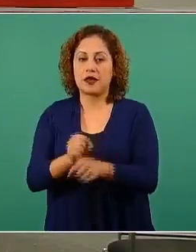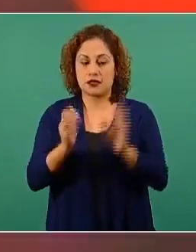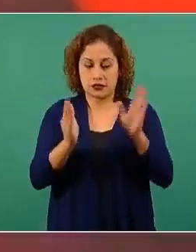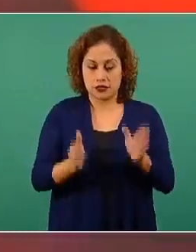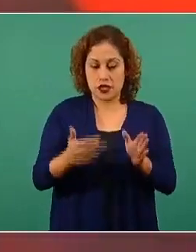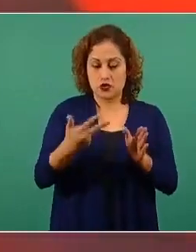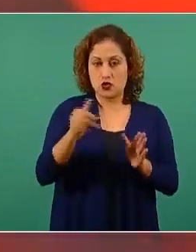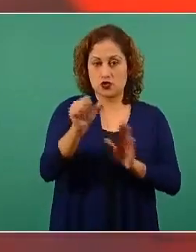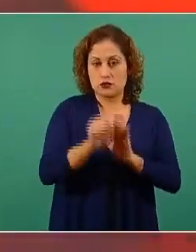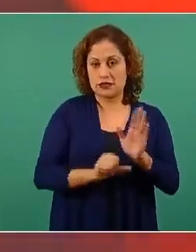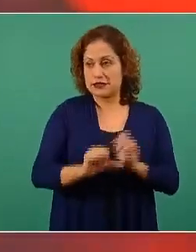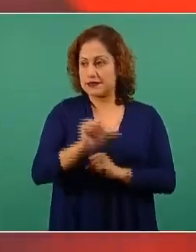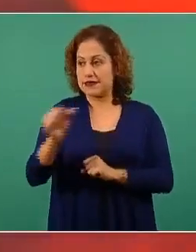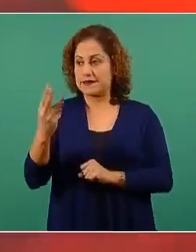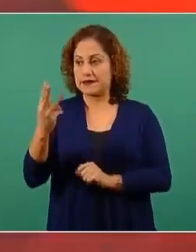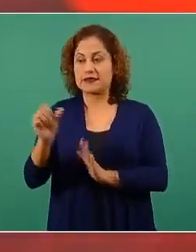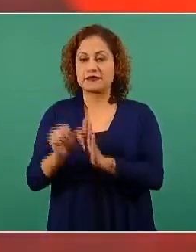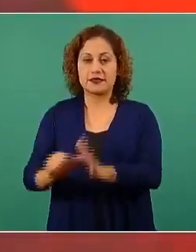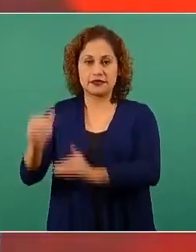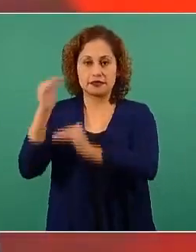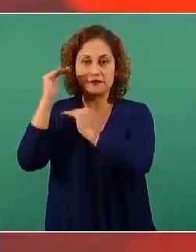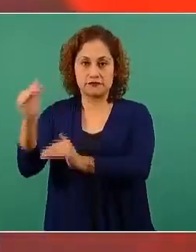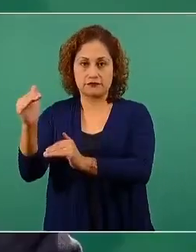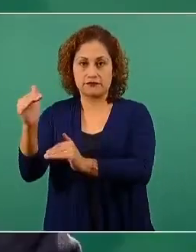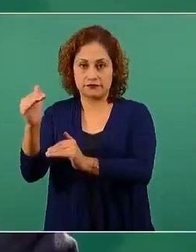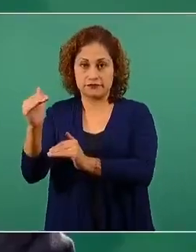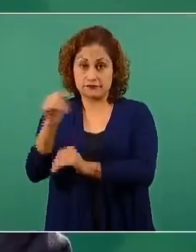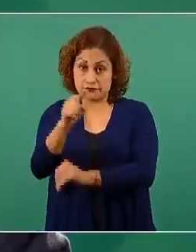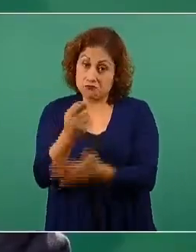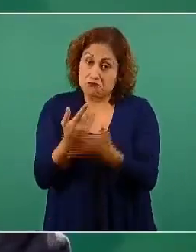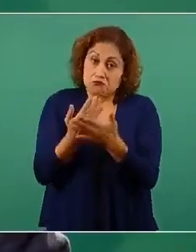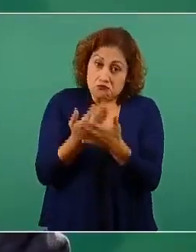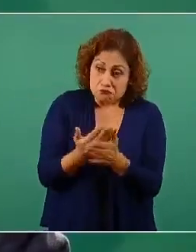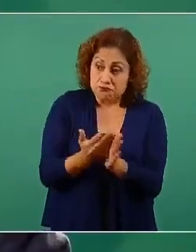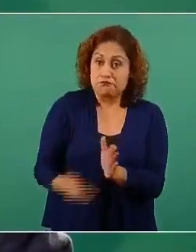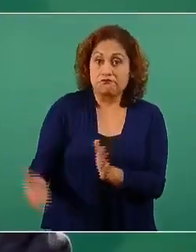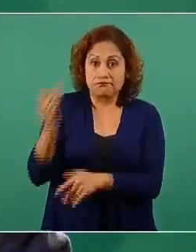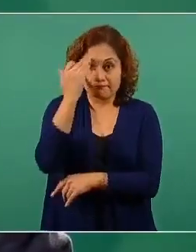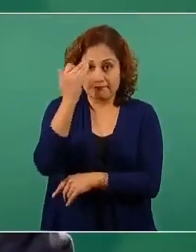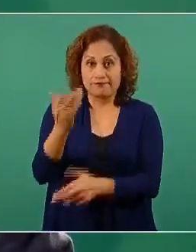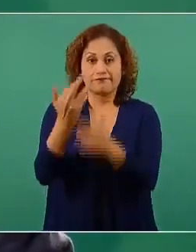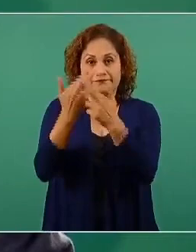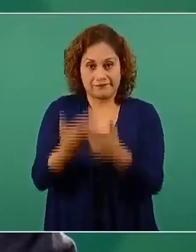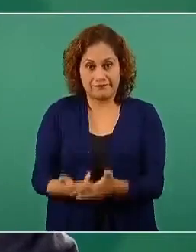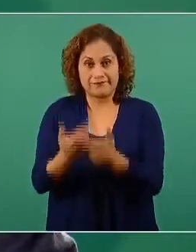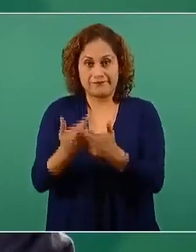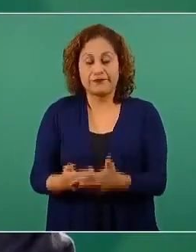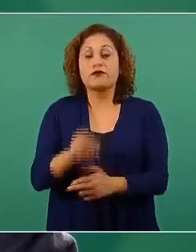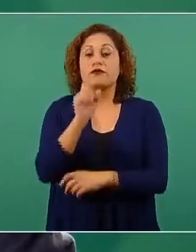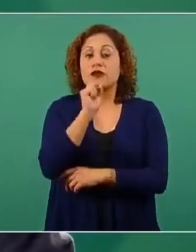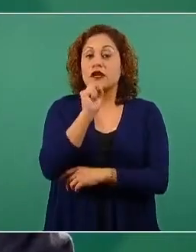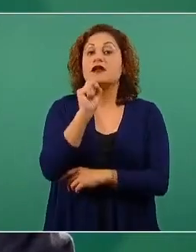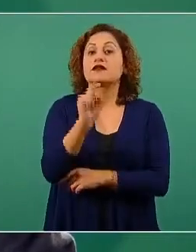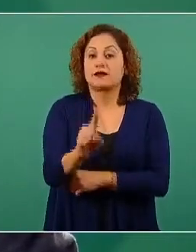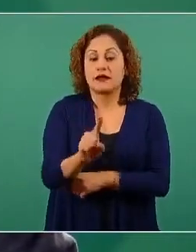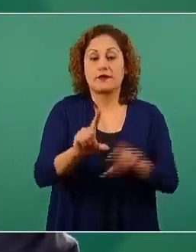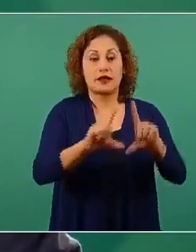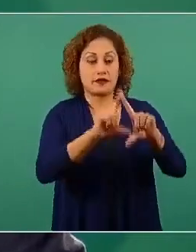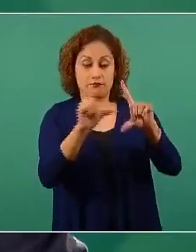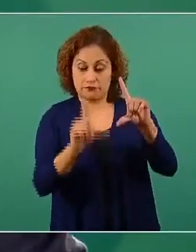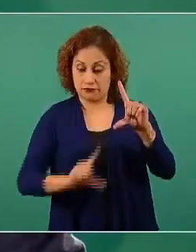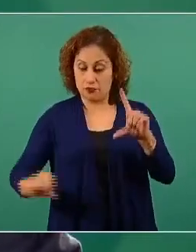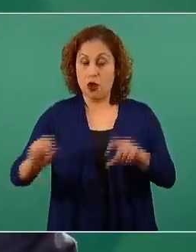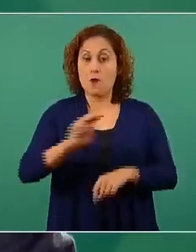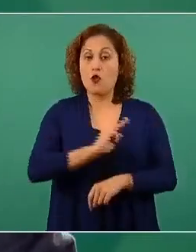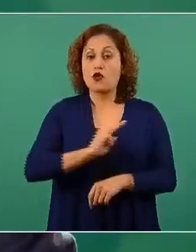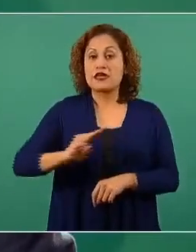no antes. Y nos queda, por lo tanto, cerca de 11% de los municipios que